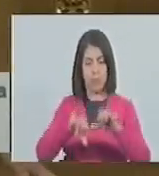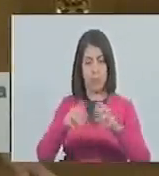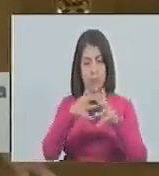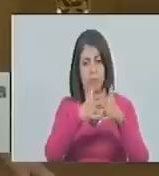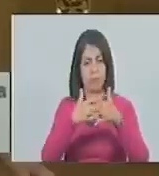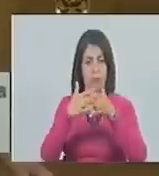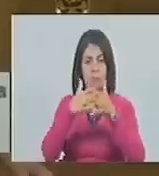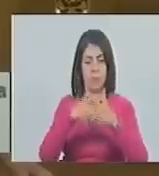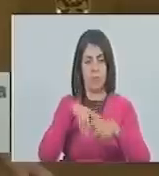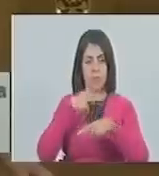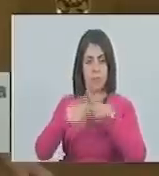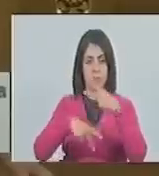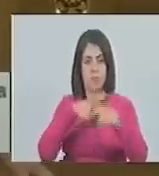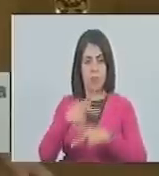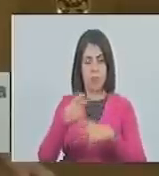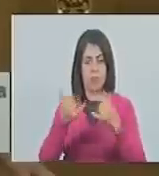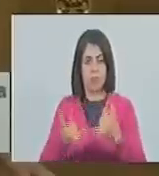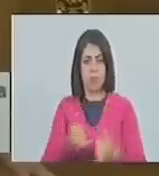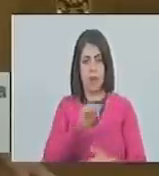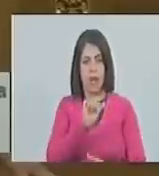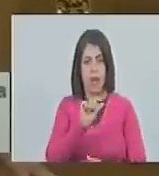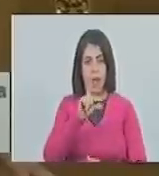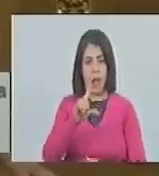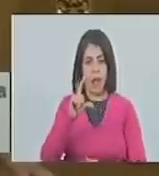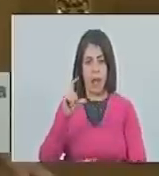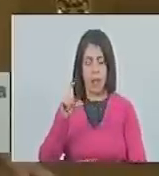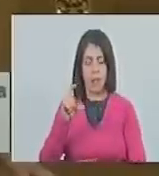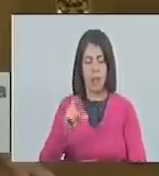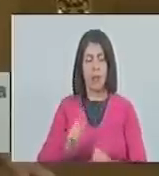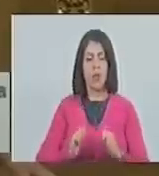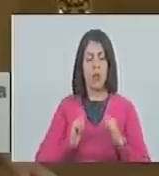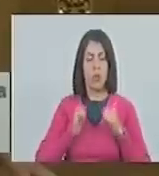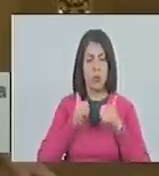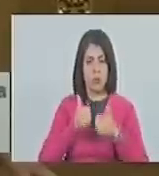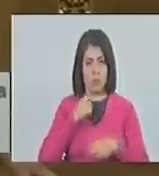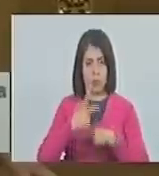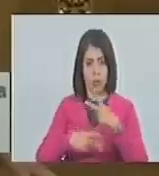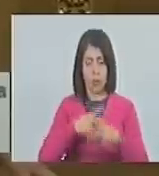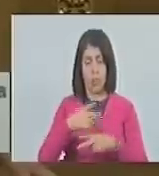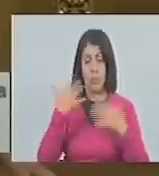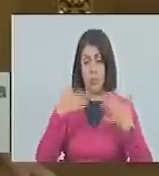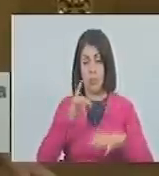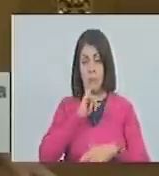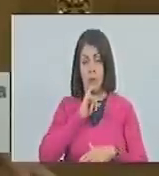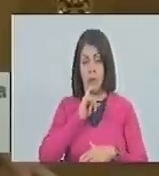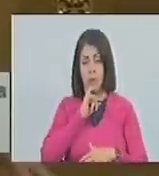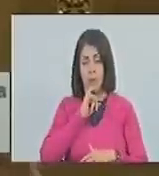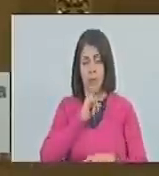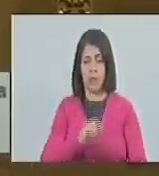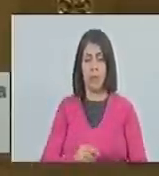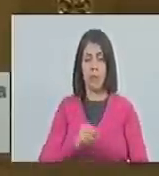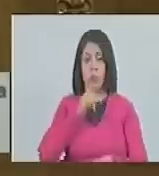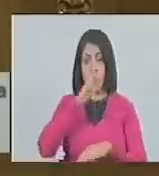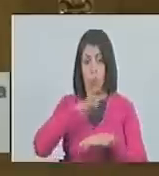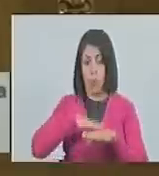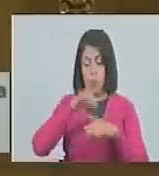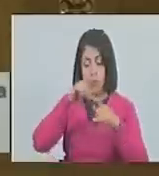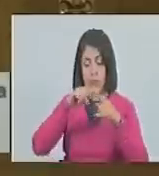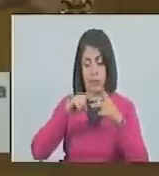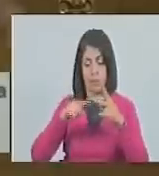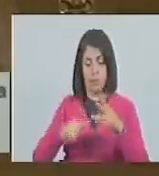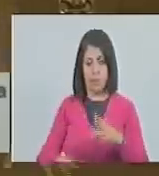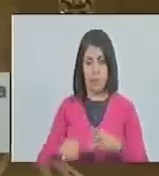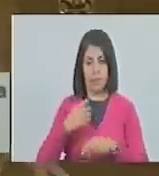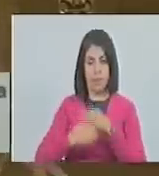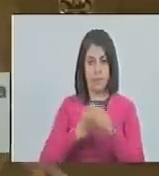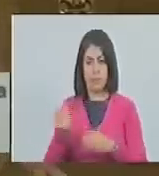proceso en el que se encuentra Alex Saab, comenzó la etapa más turbia, en la que no solamente los delitos que habíamos cometido, sino otros